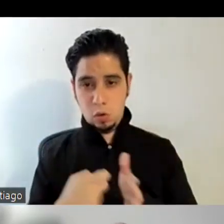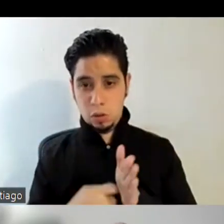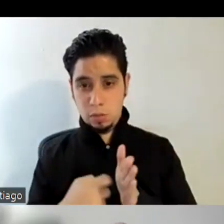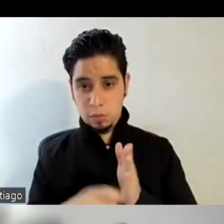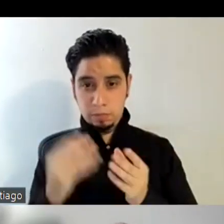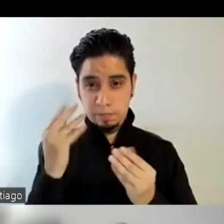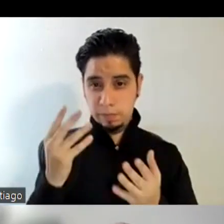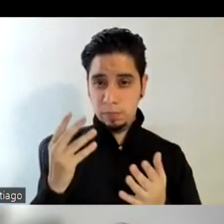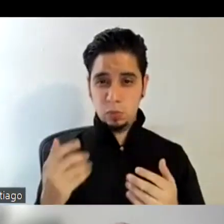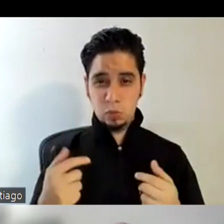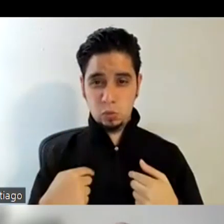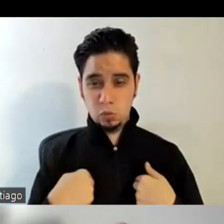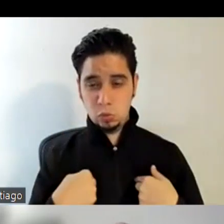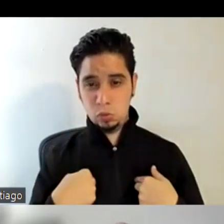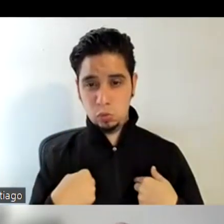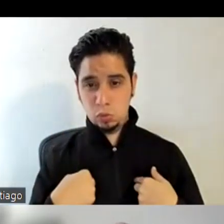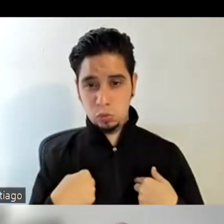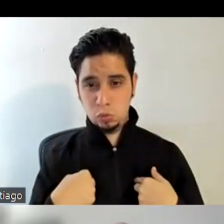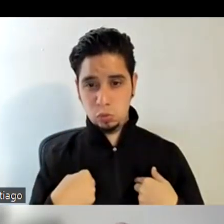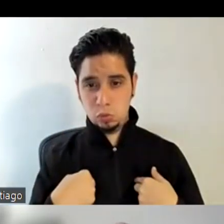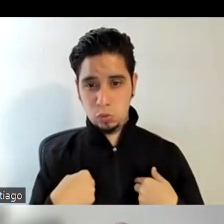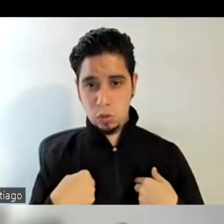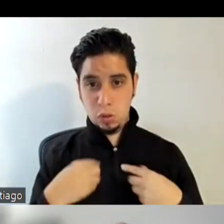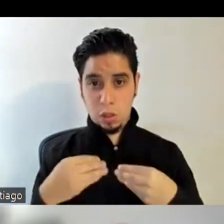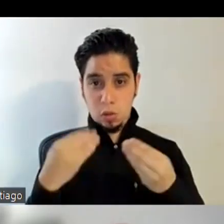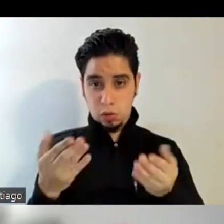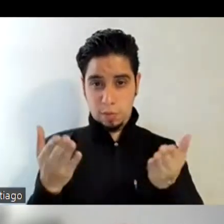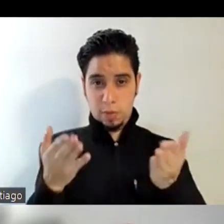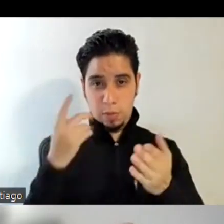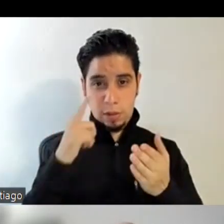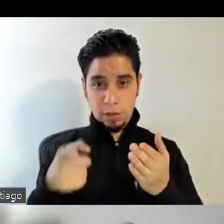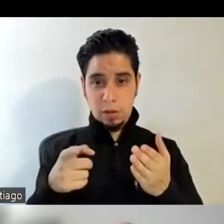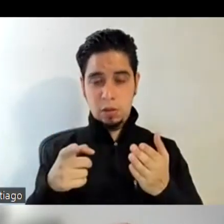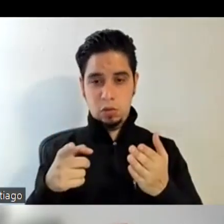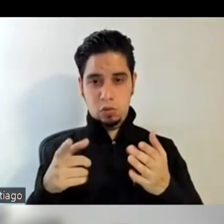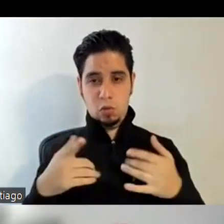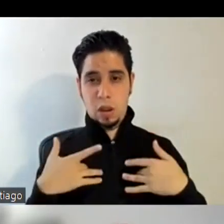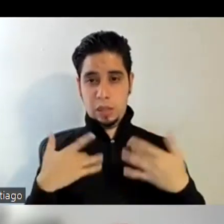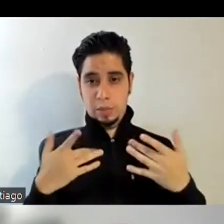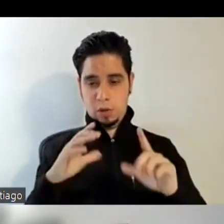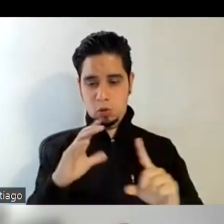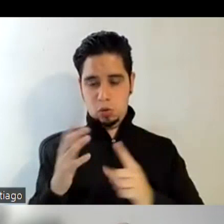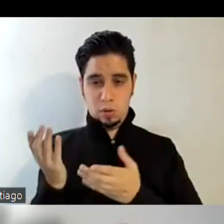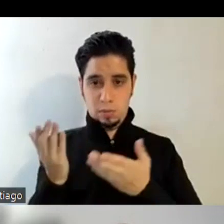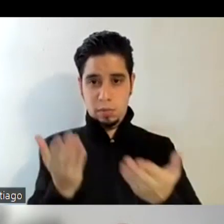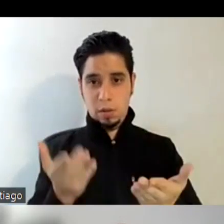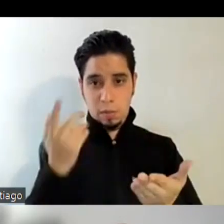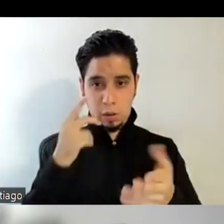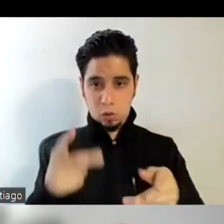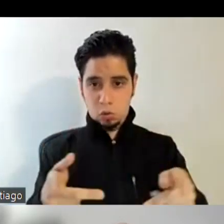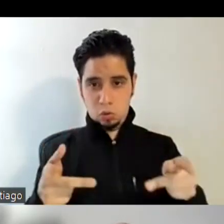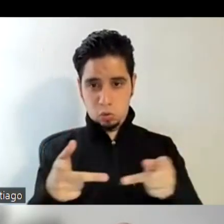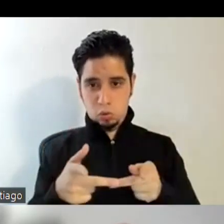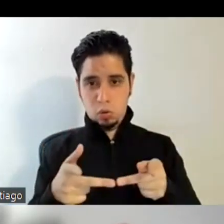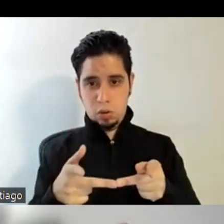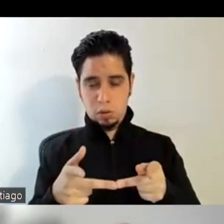Mira, yo soy quien te estoy dando un servicio a ti. Yo te estoy llevando una actividad cultural para que tu espacio cumpla